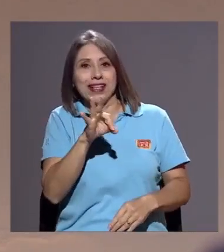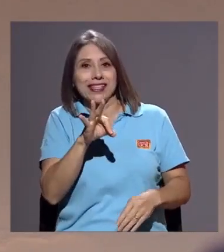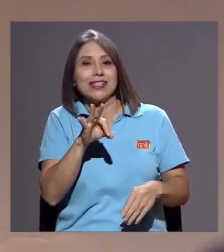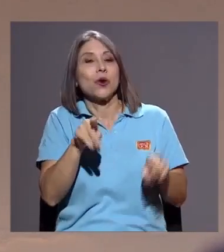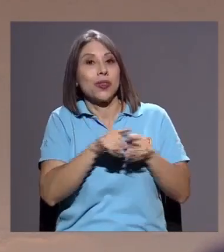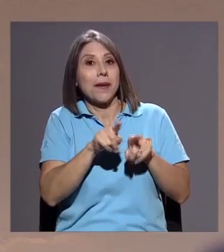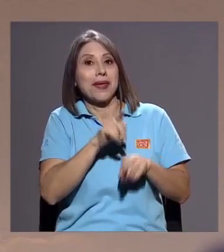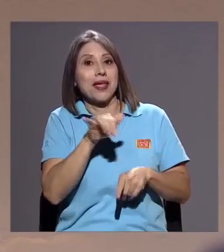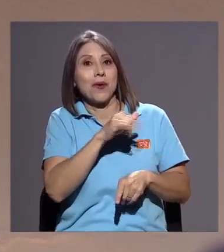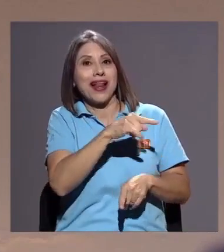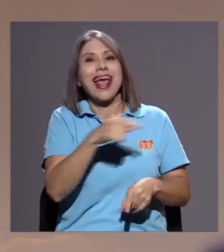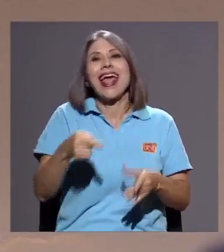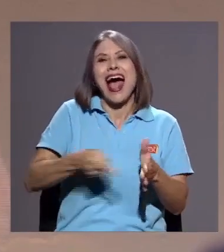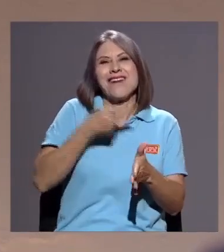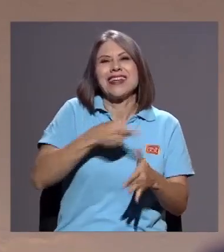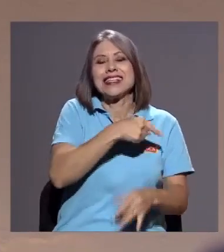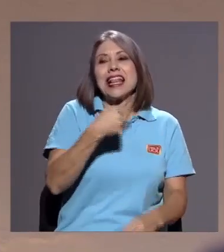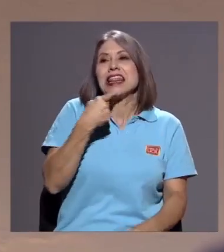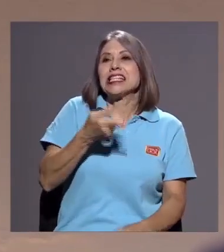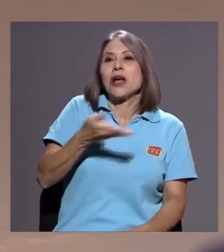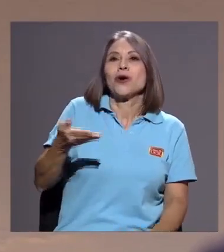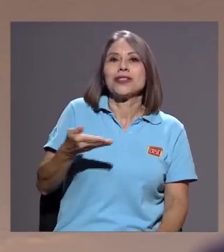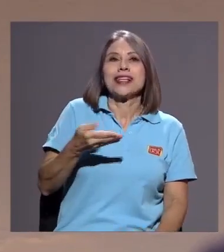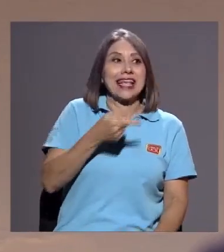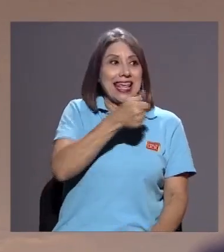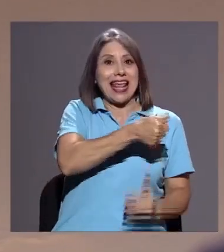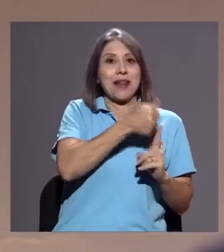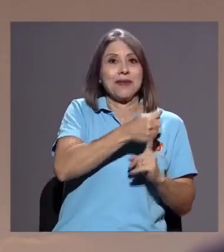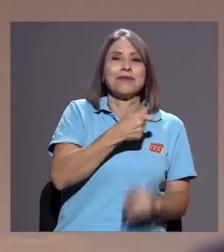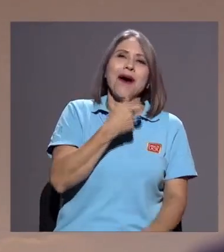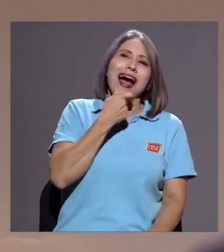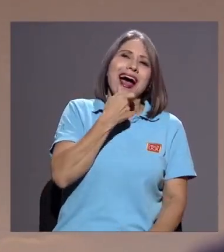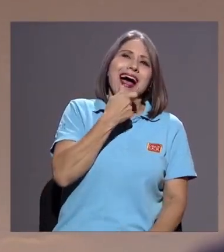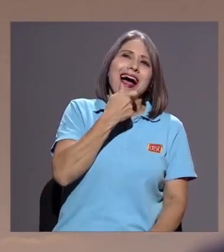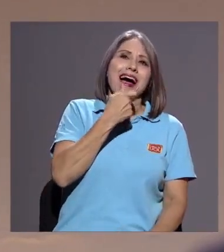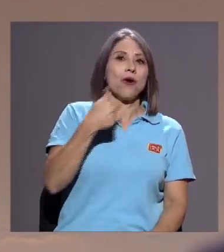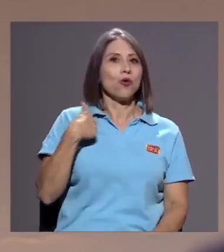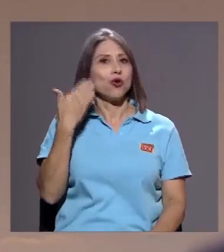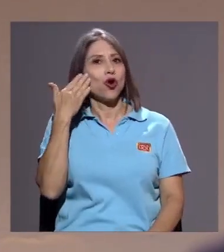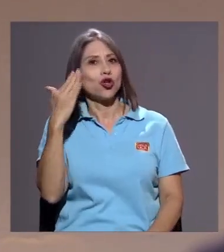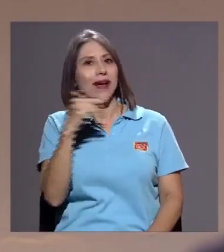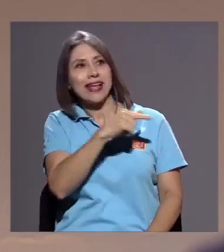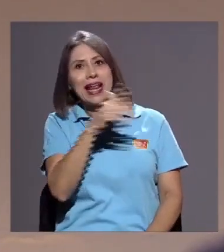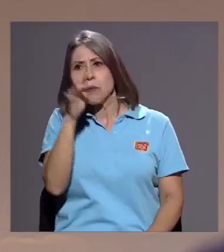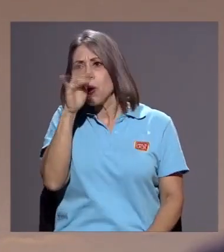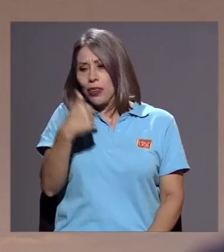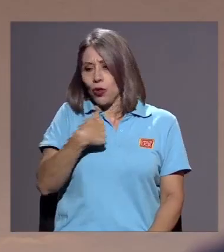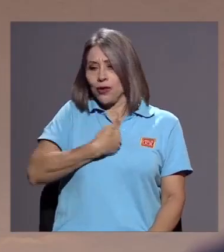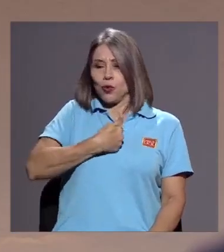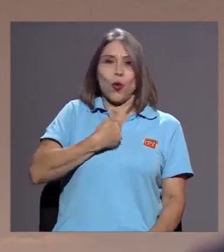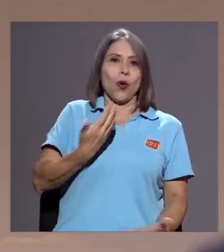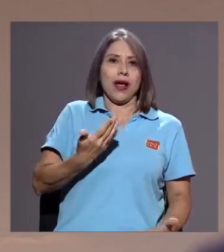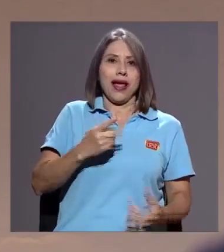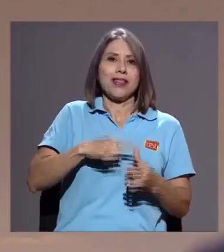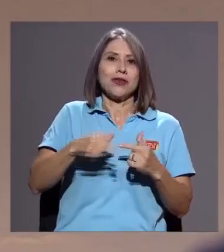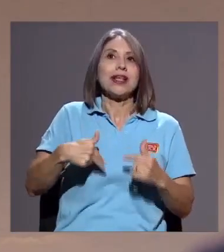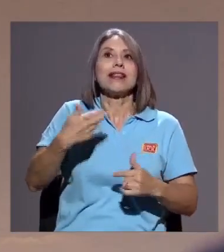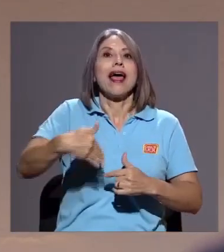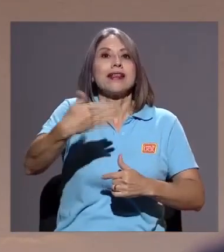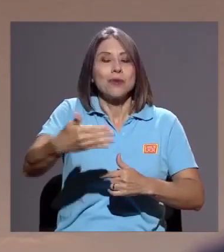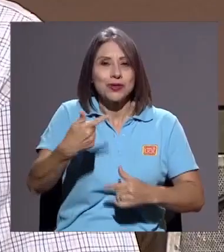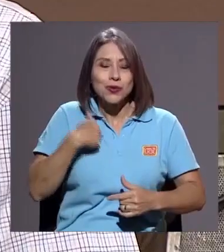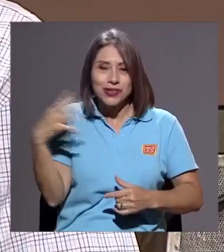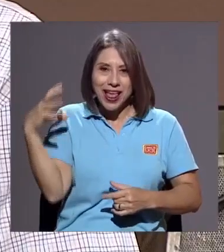veces dice cosas y uno no sabe que se está burlando de uno y como a los 3 días se da cuenta. Bueno,